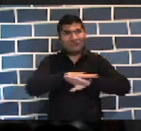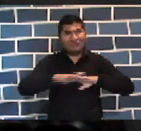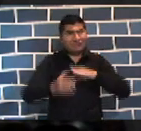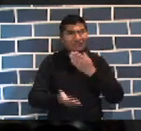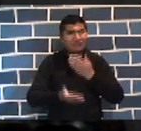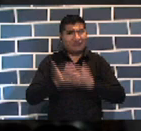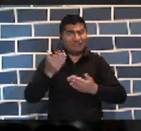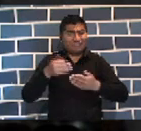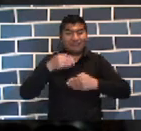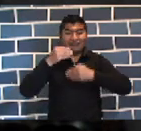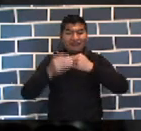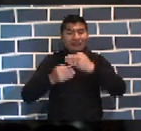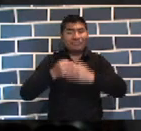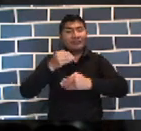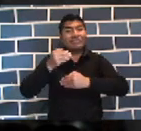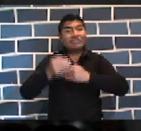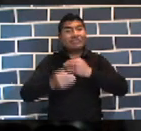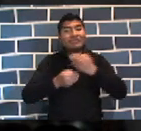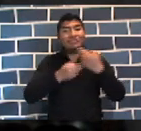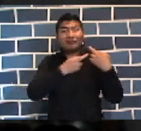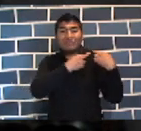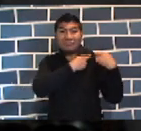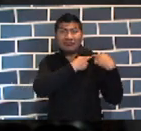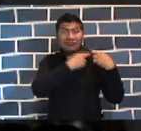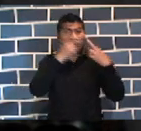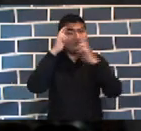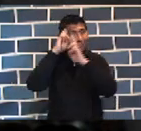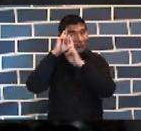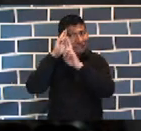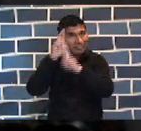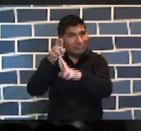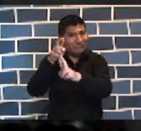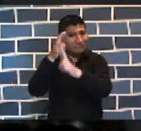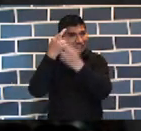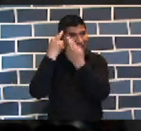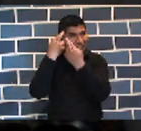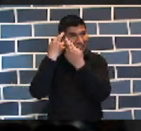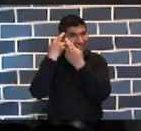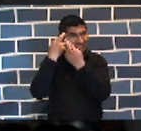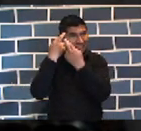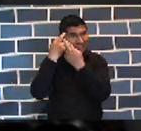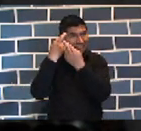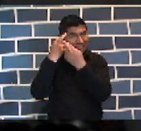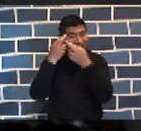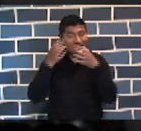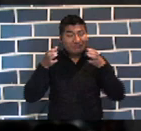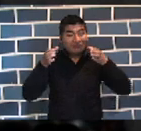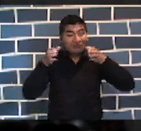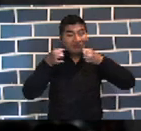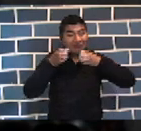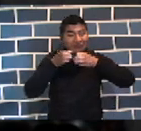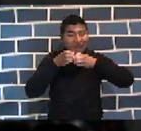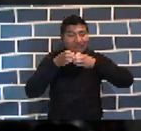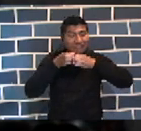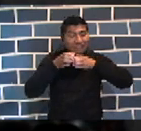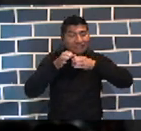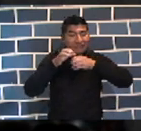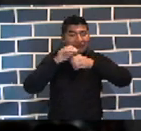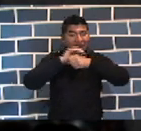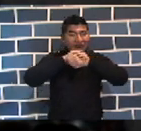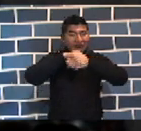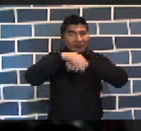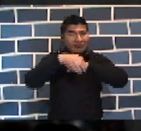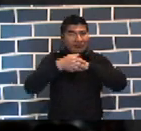facilitan el avanzar en respeto mutuo, sino que nos encierran, nos aíslan y